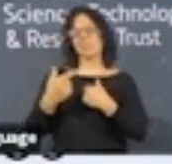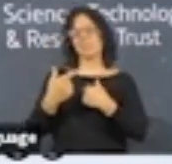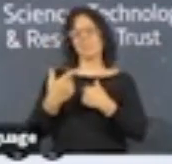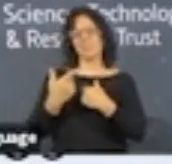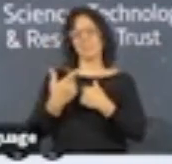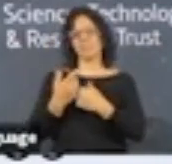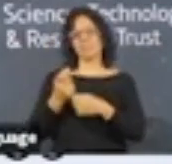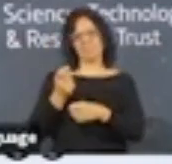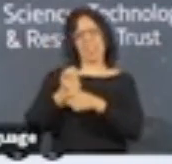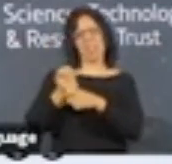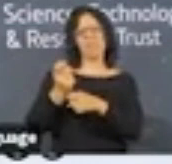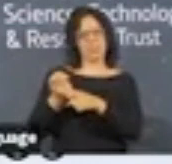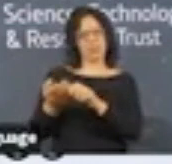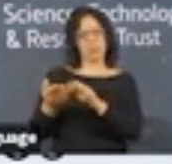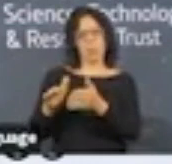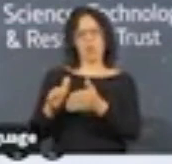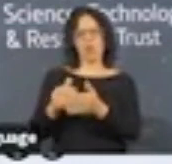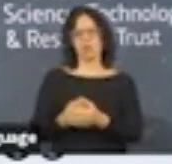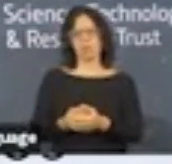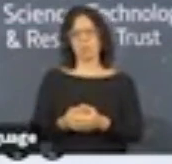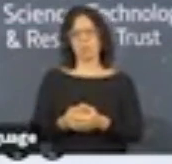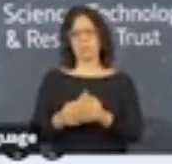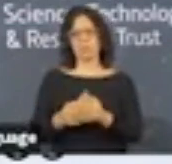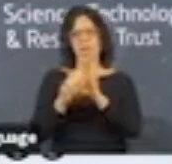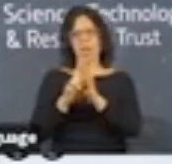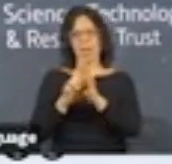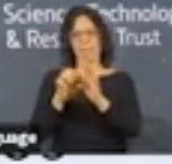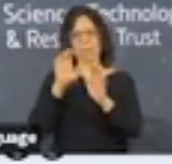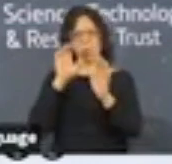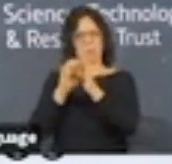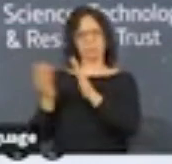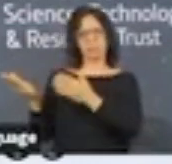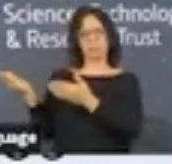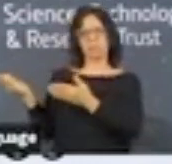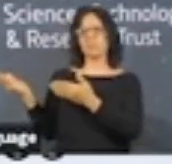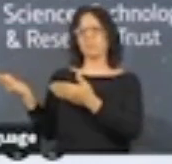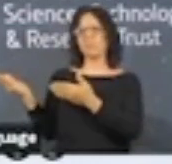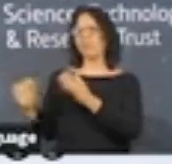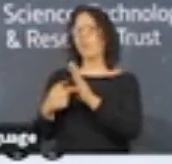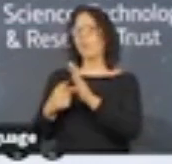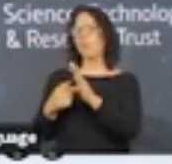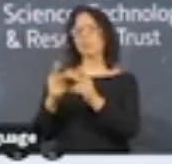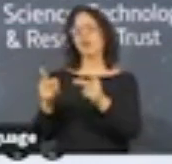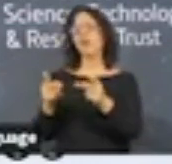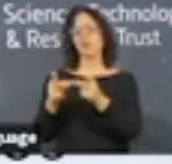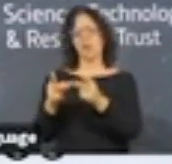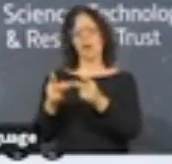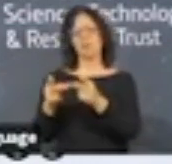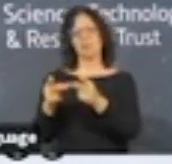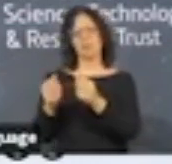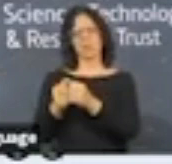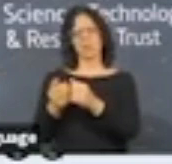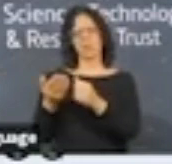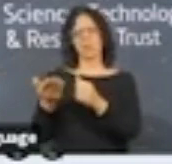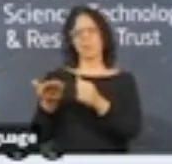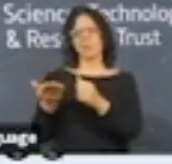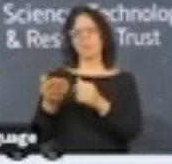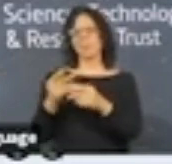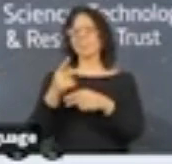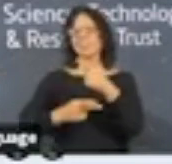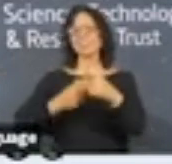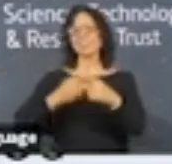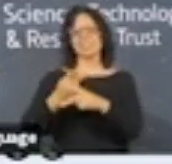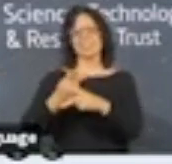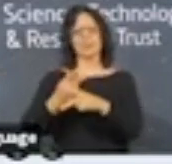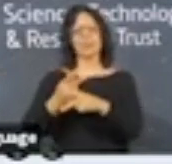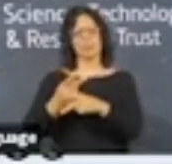caso se muestra una estación o dispositivo con